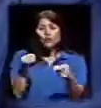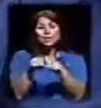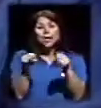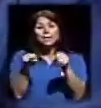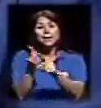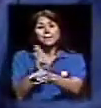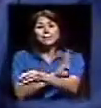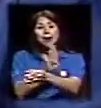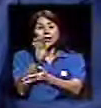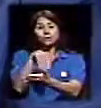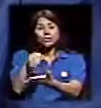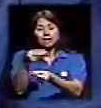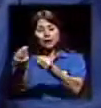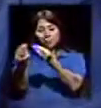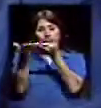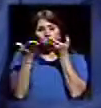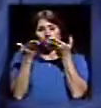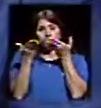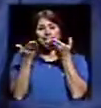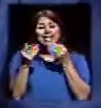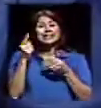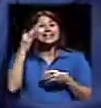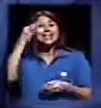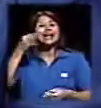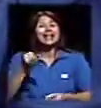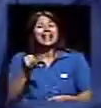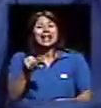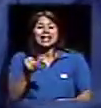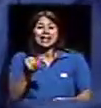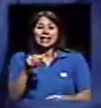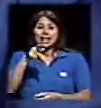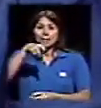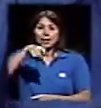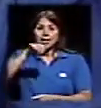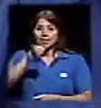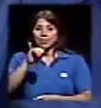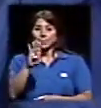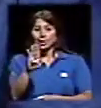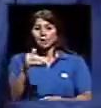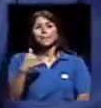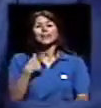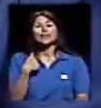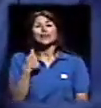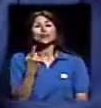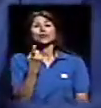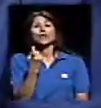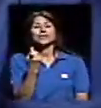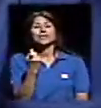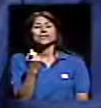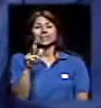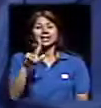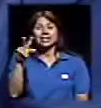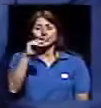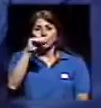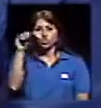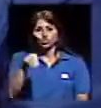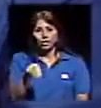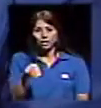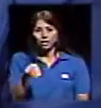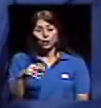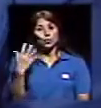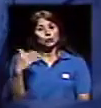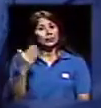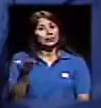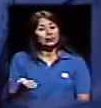prevé un déficit del 6,3% del Producto Interno Bruto, lo cual es considerable, tomando en